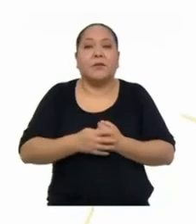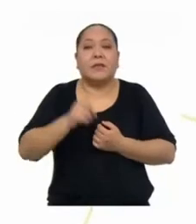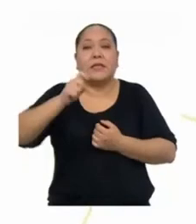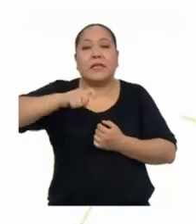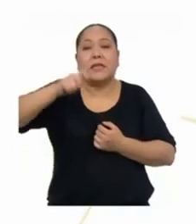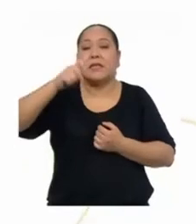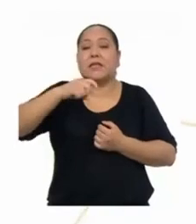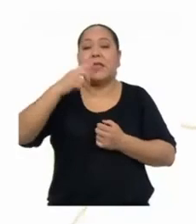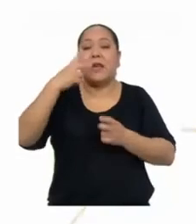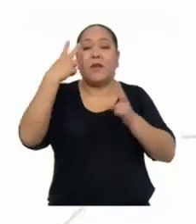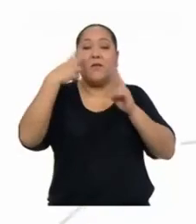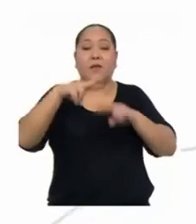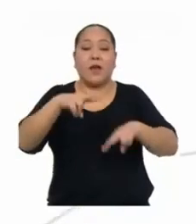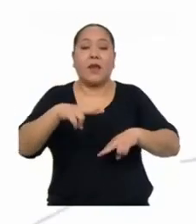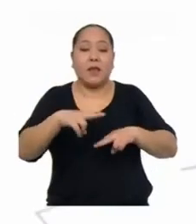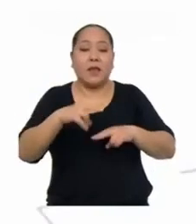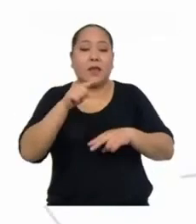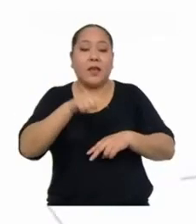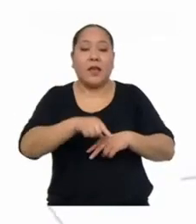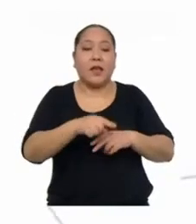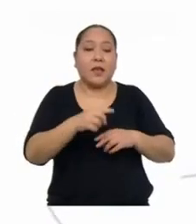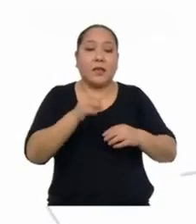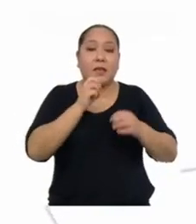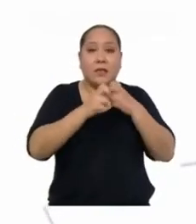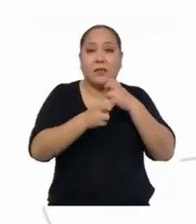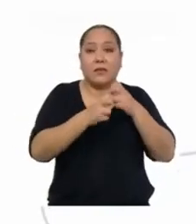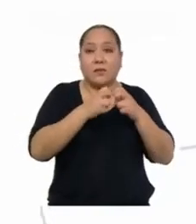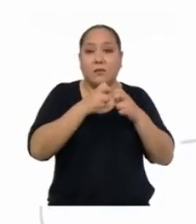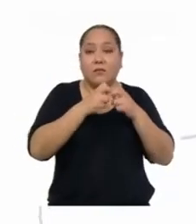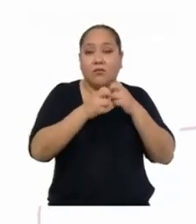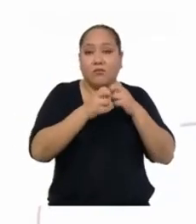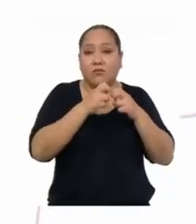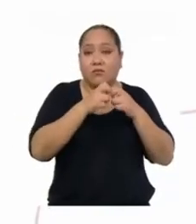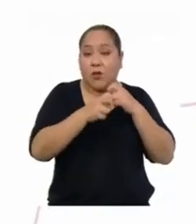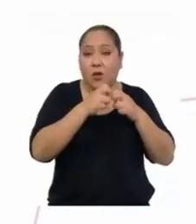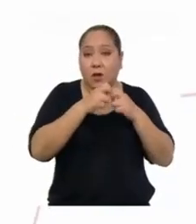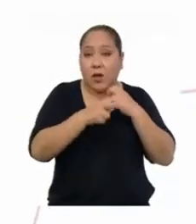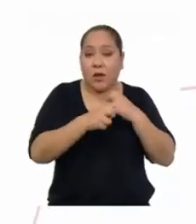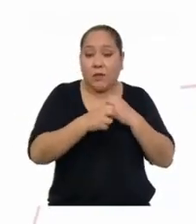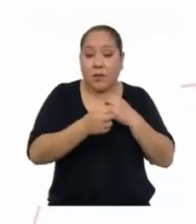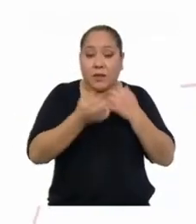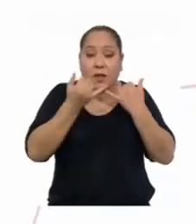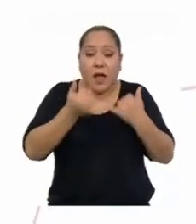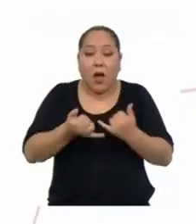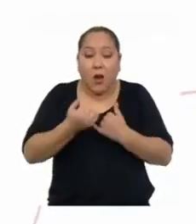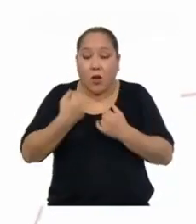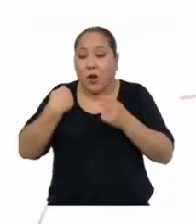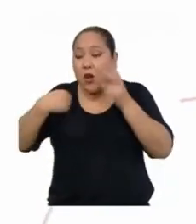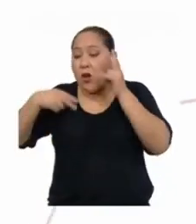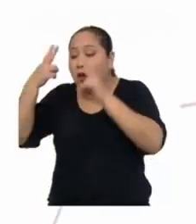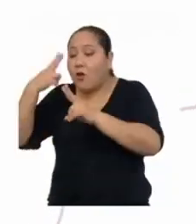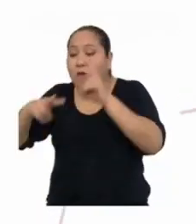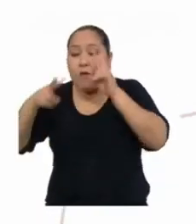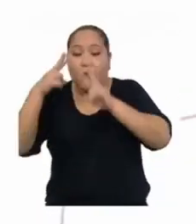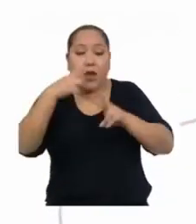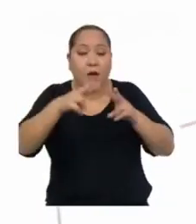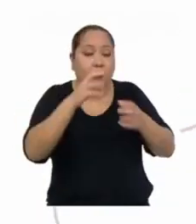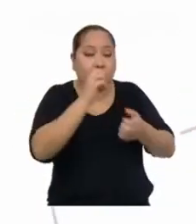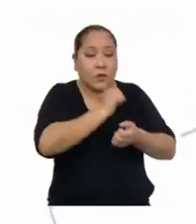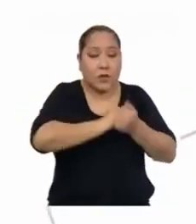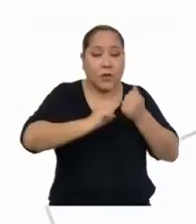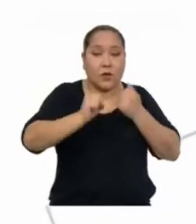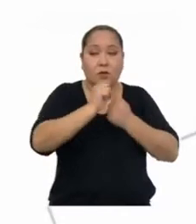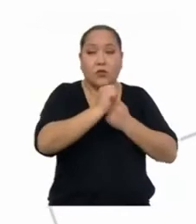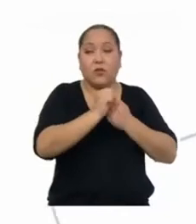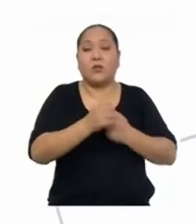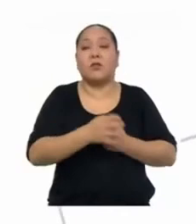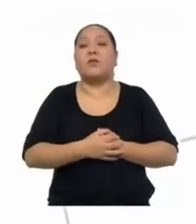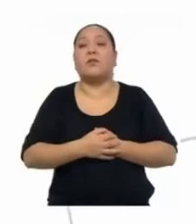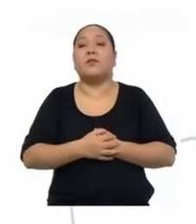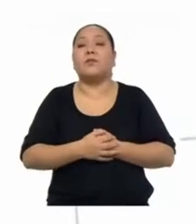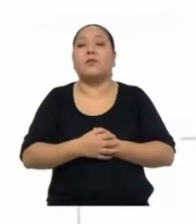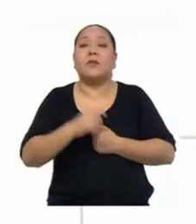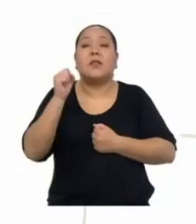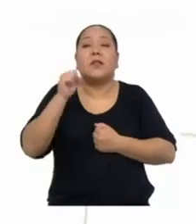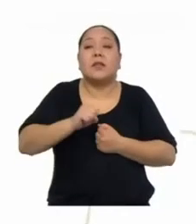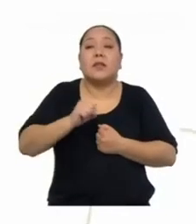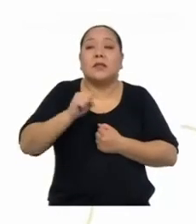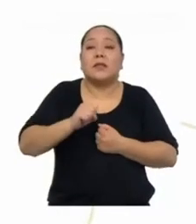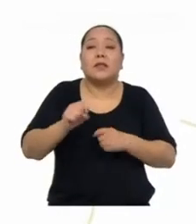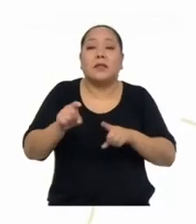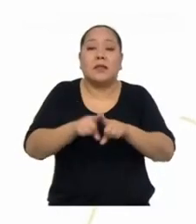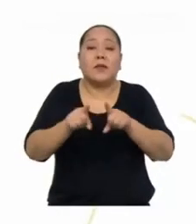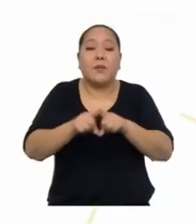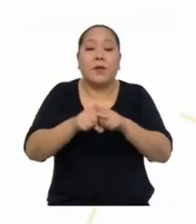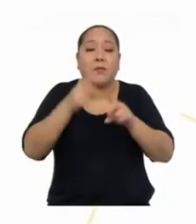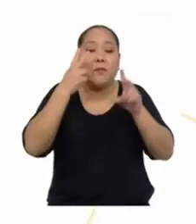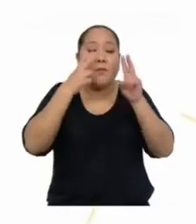tratos discriminatorios se dan actualmente en nuestra sociedad y ubicar también dónde